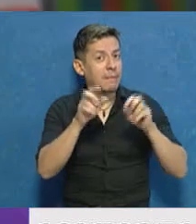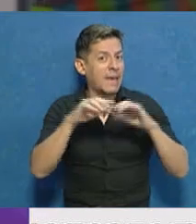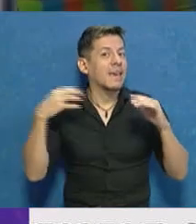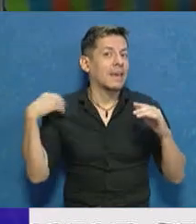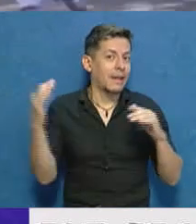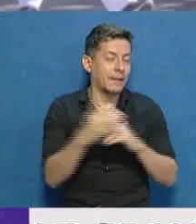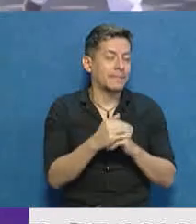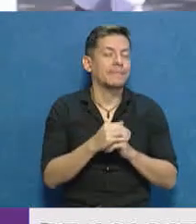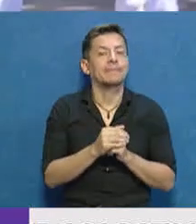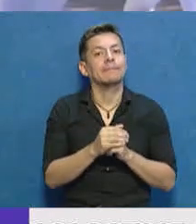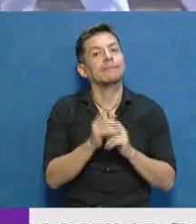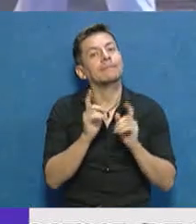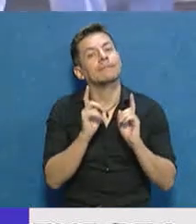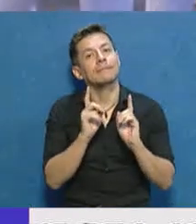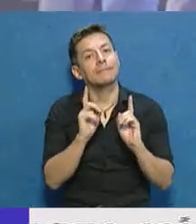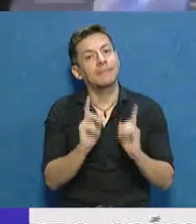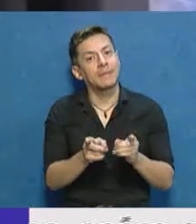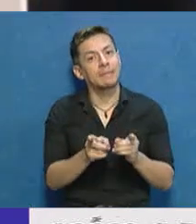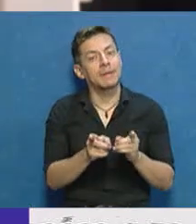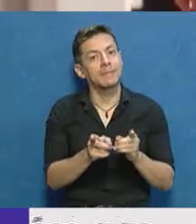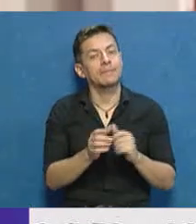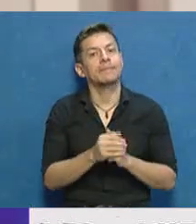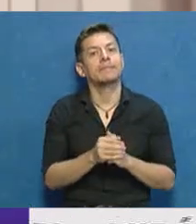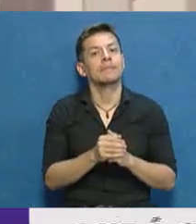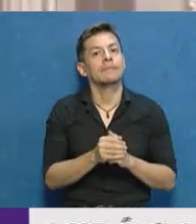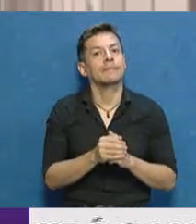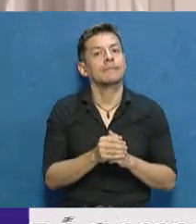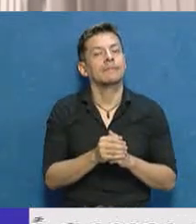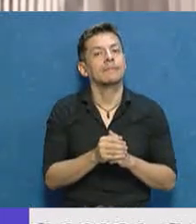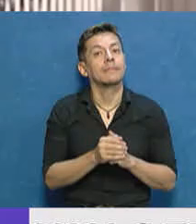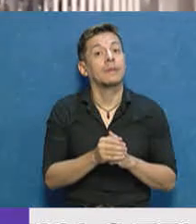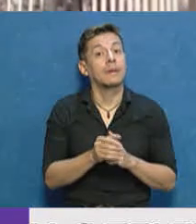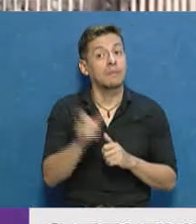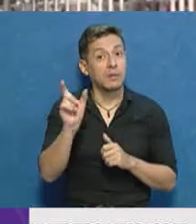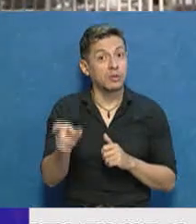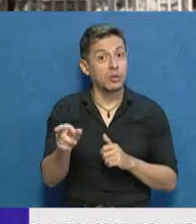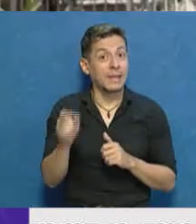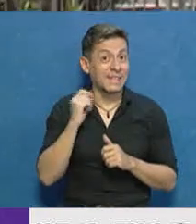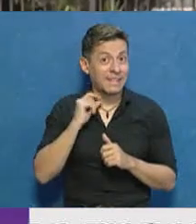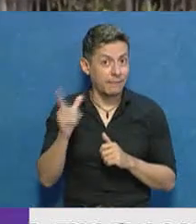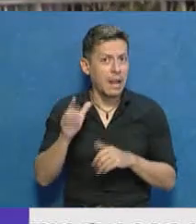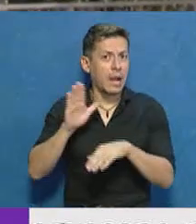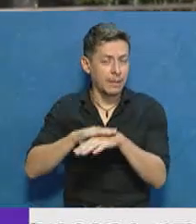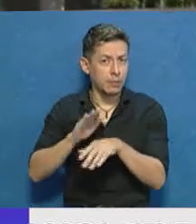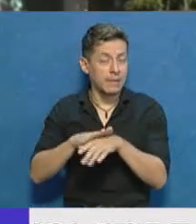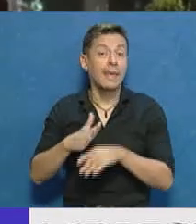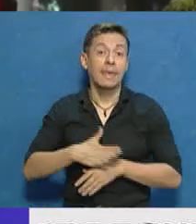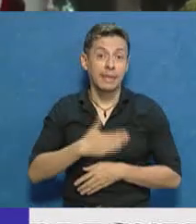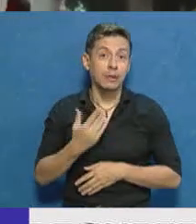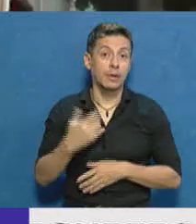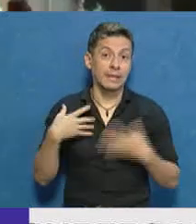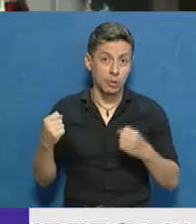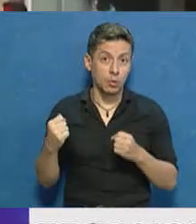se dijo por parte del responsable en el sur provincial, director de salud, y luego ahondamos toda